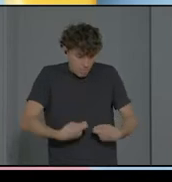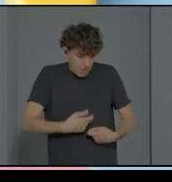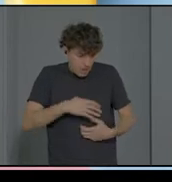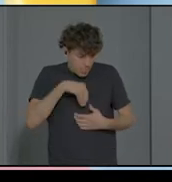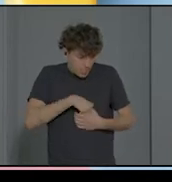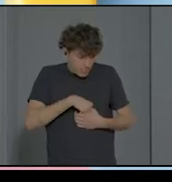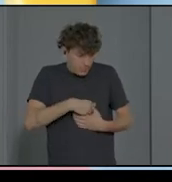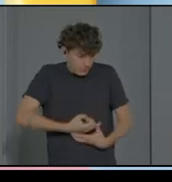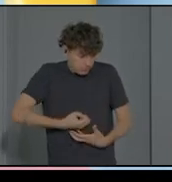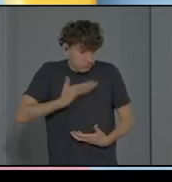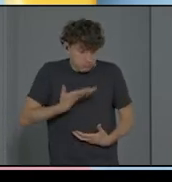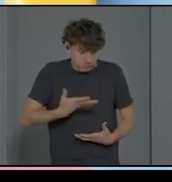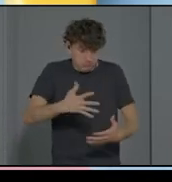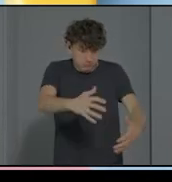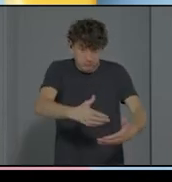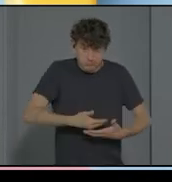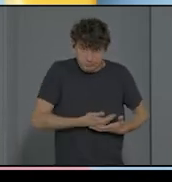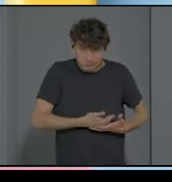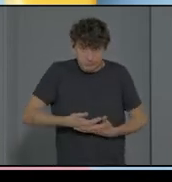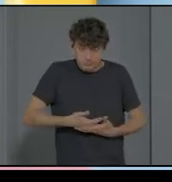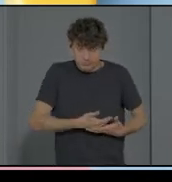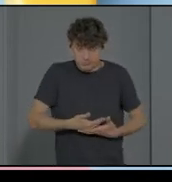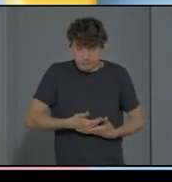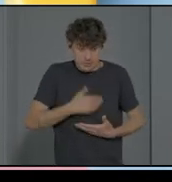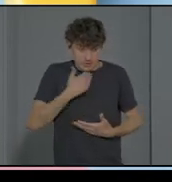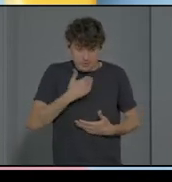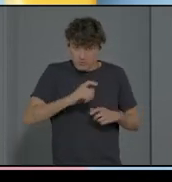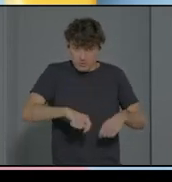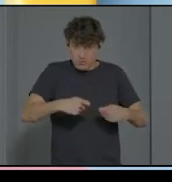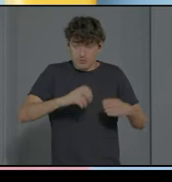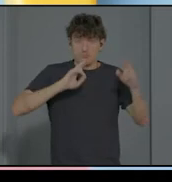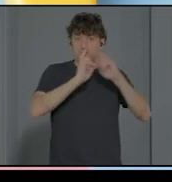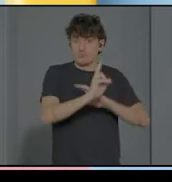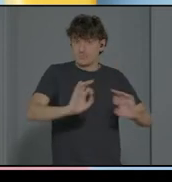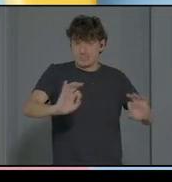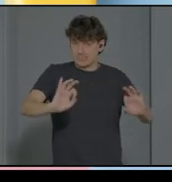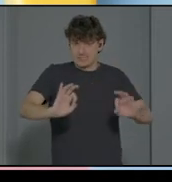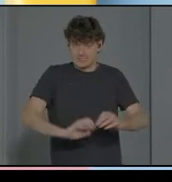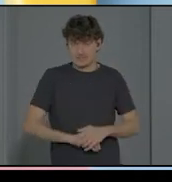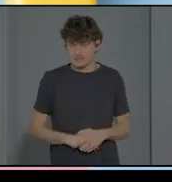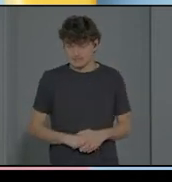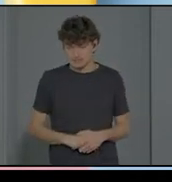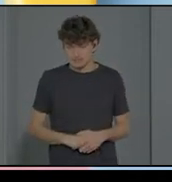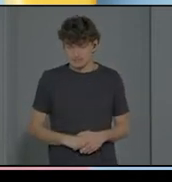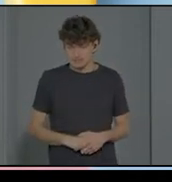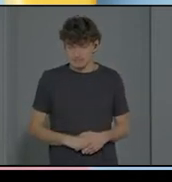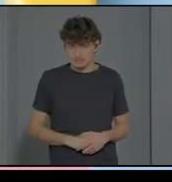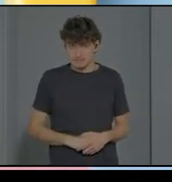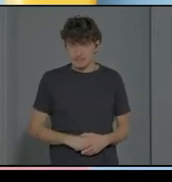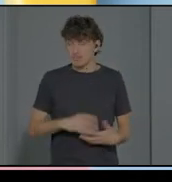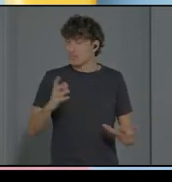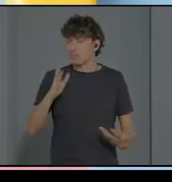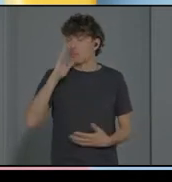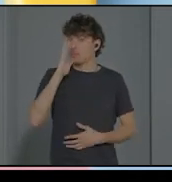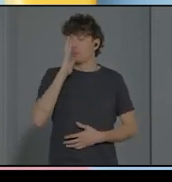la posibilidad de responder a este tipo de estimulación. Y por eso nos hemos interesado,